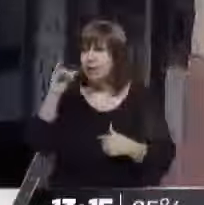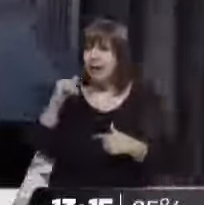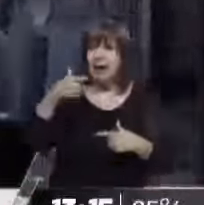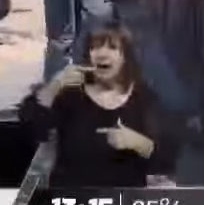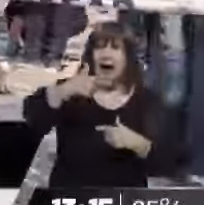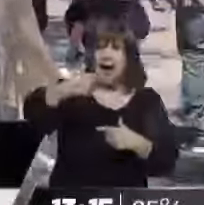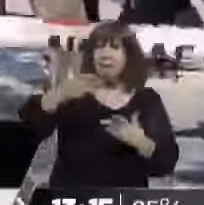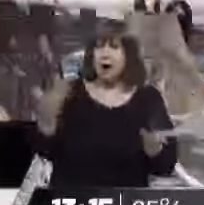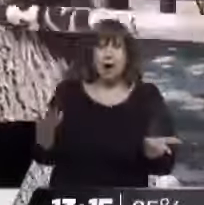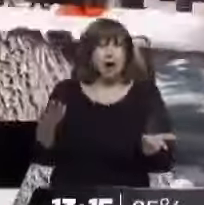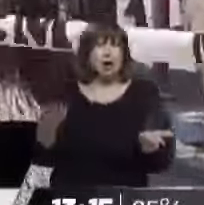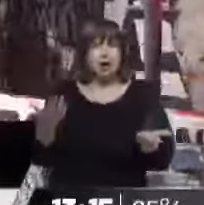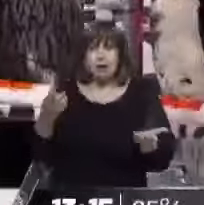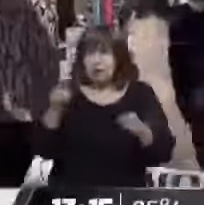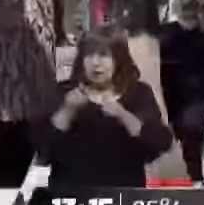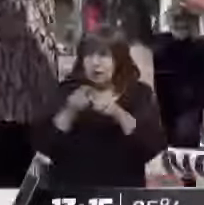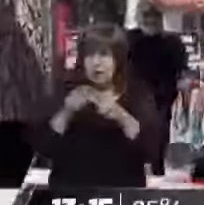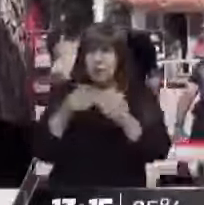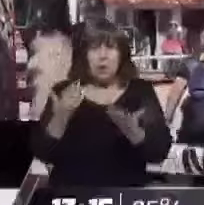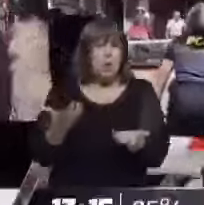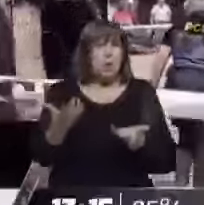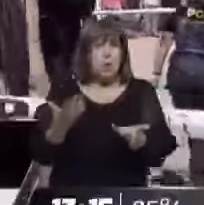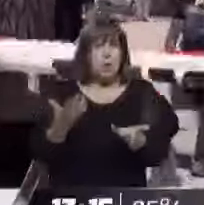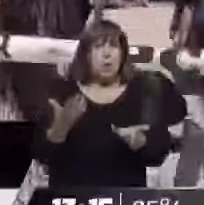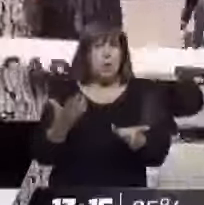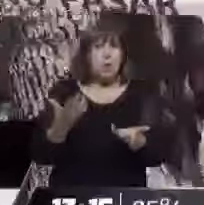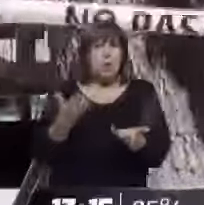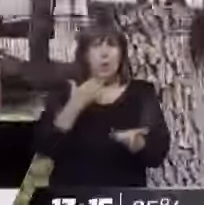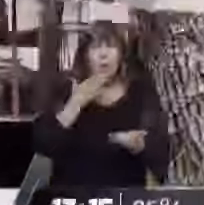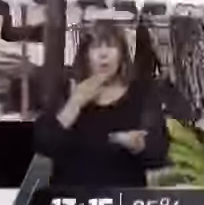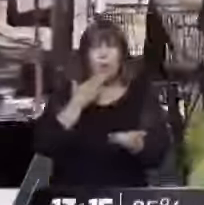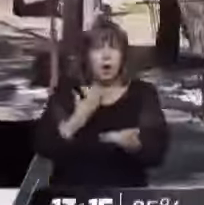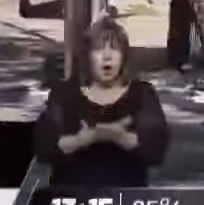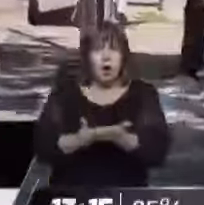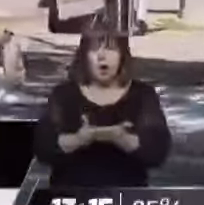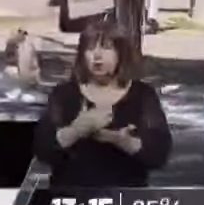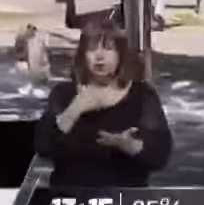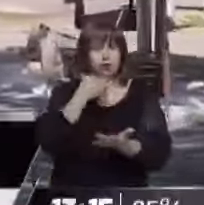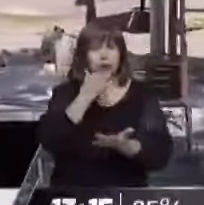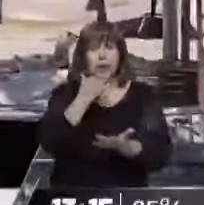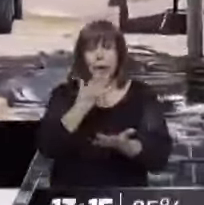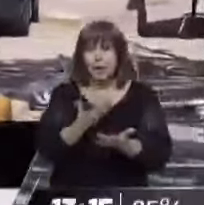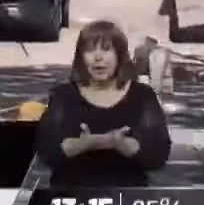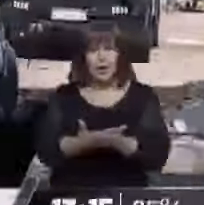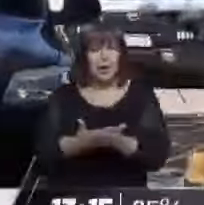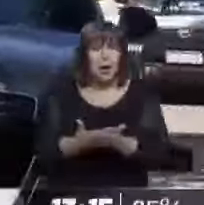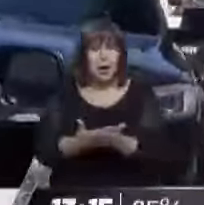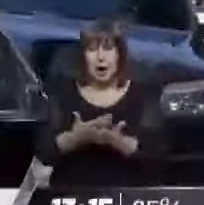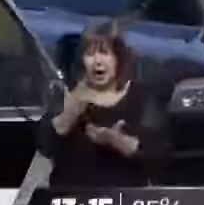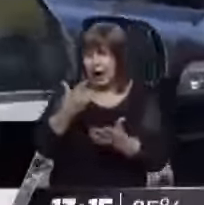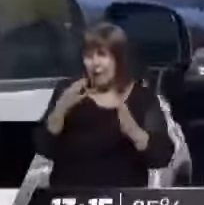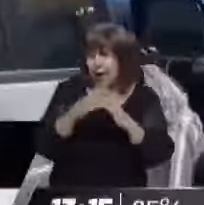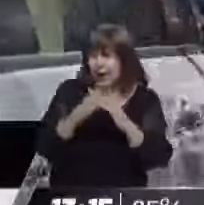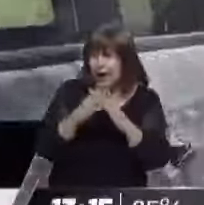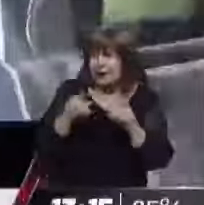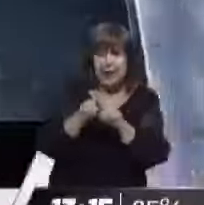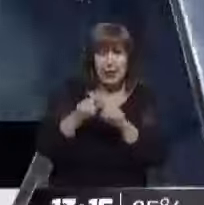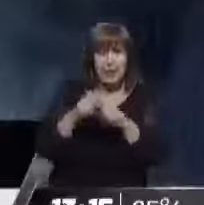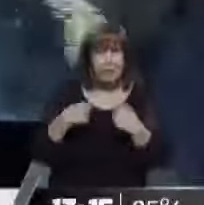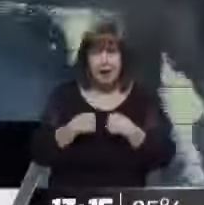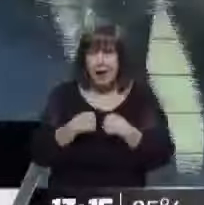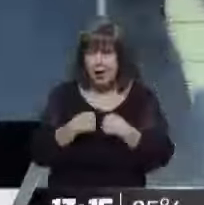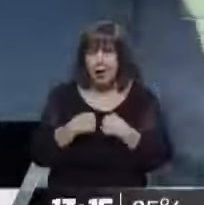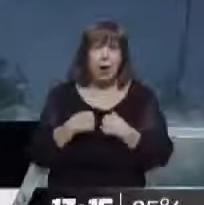¿En esa casa? No, en la casa de tu hermano. Esperando por vos. No sé qué. ¿Te comentó tu hermano? No. ¿Habías venido a la casa?